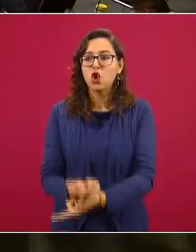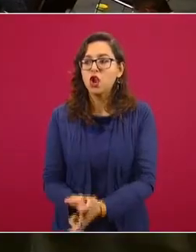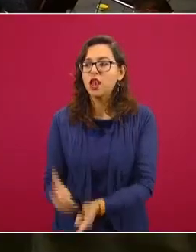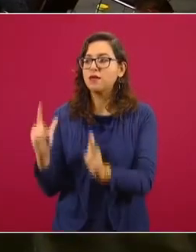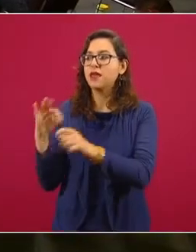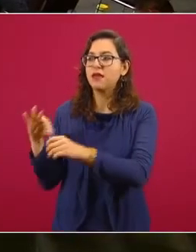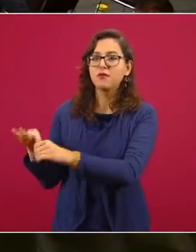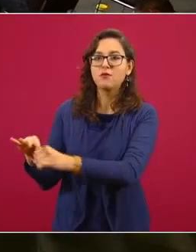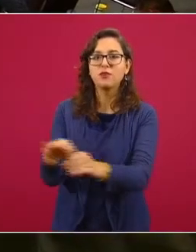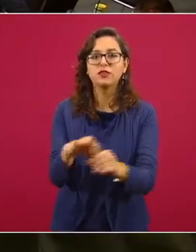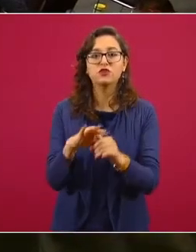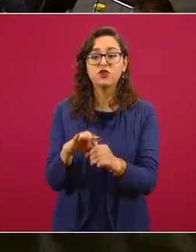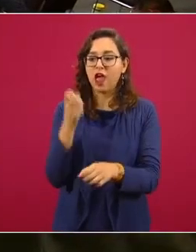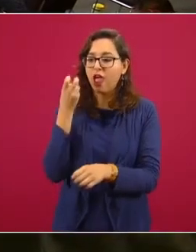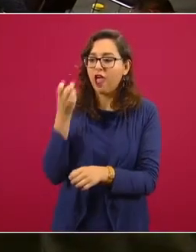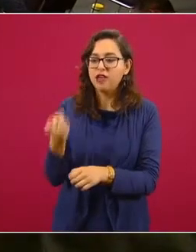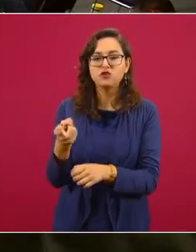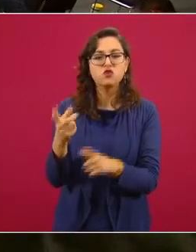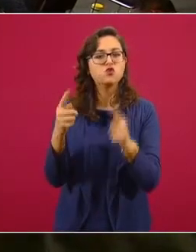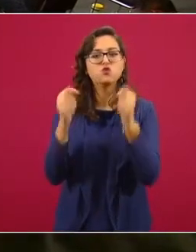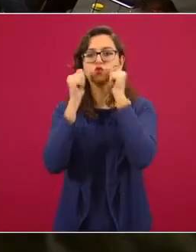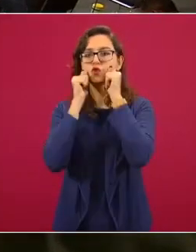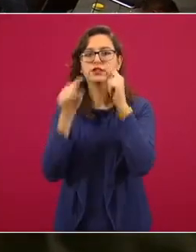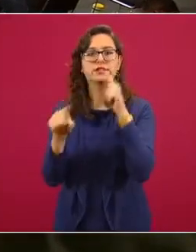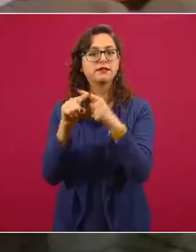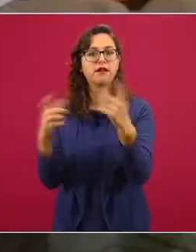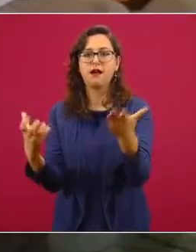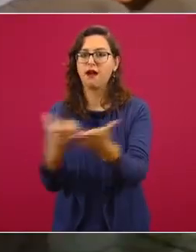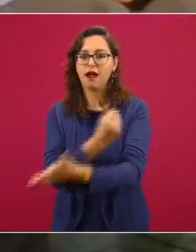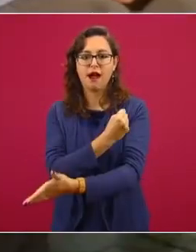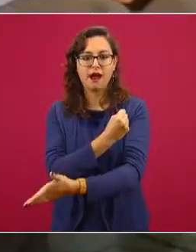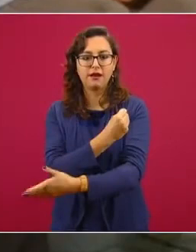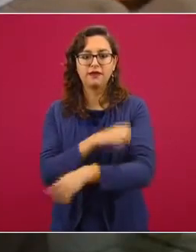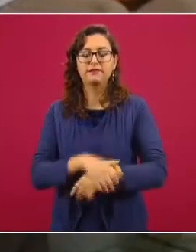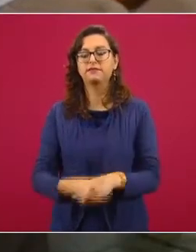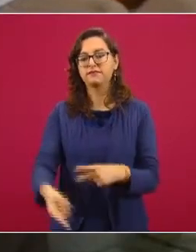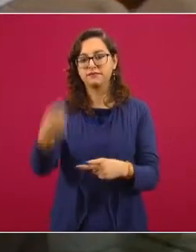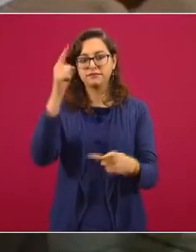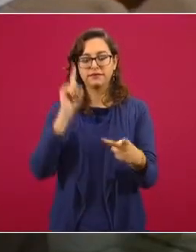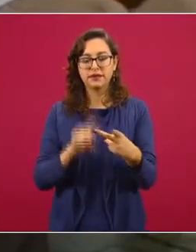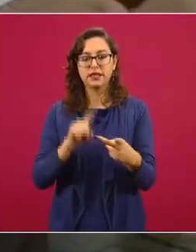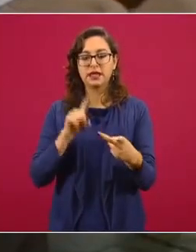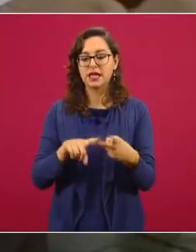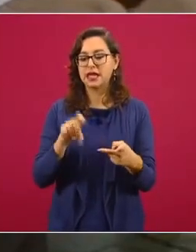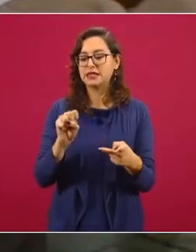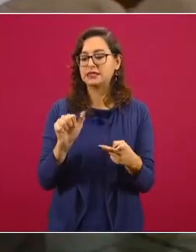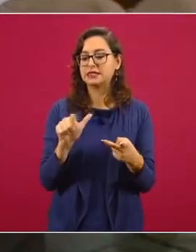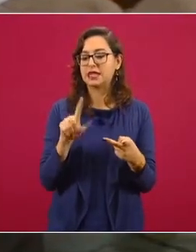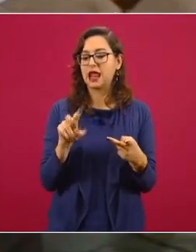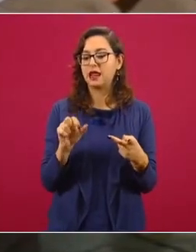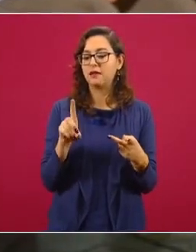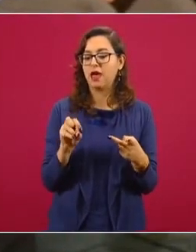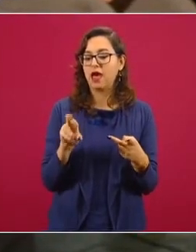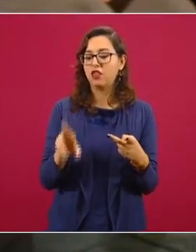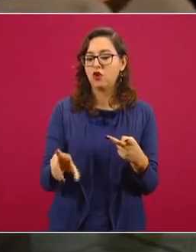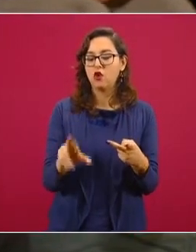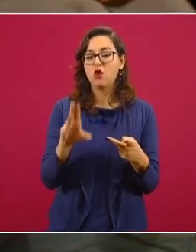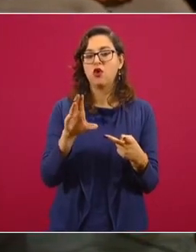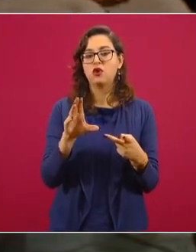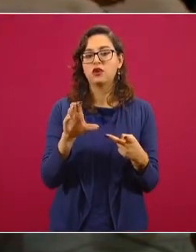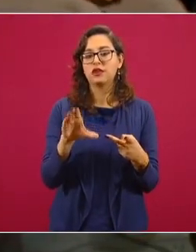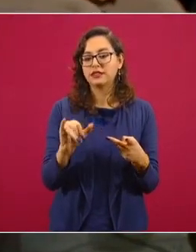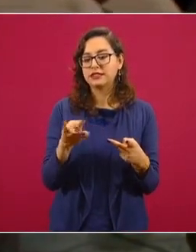Gracias, presidente. Segunda pregunta, sobre el tema del general Salvador Cienfuegos, preguntarle si considera entonces que en la plana